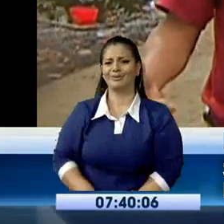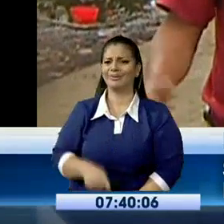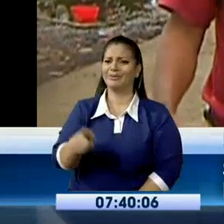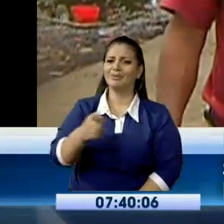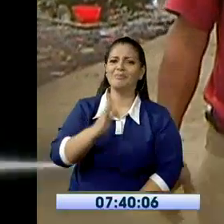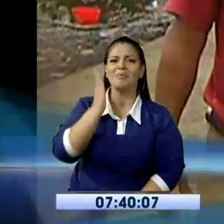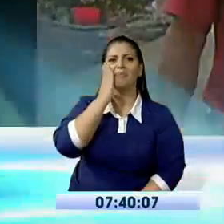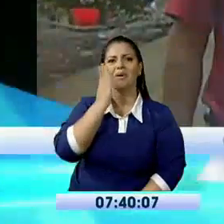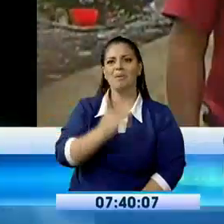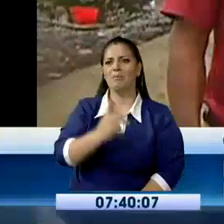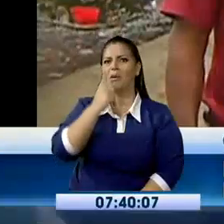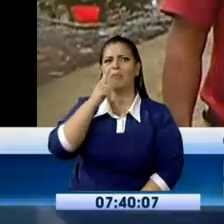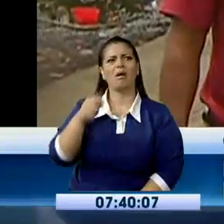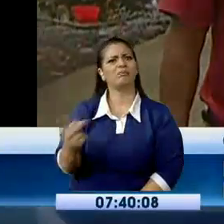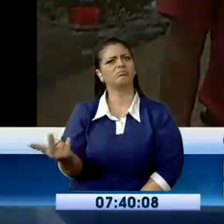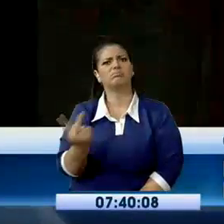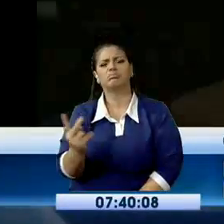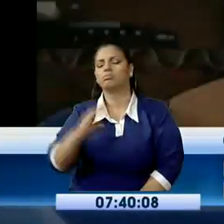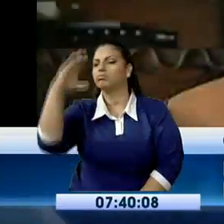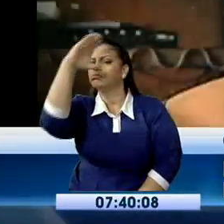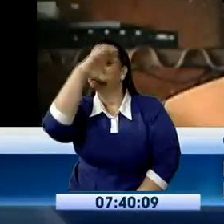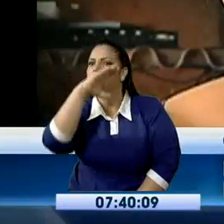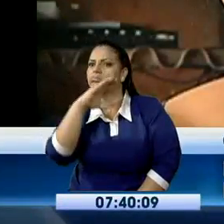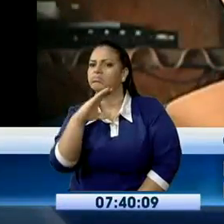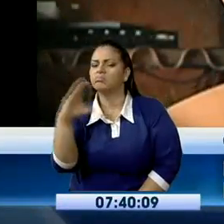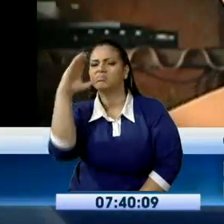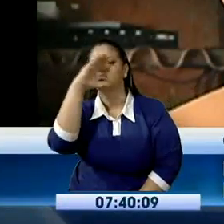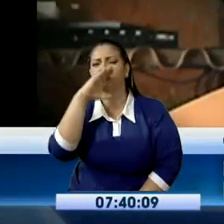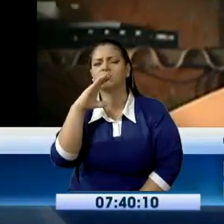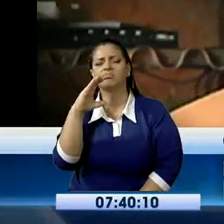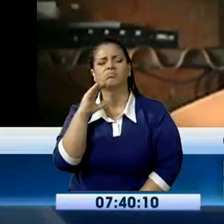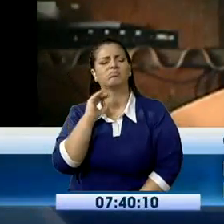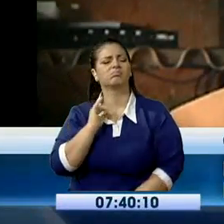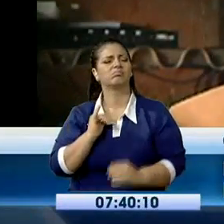y sus padres no han cansado de buscarlo a él.